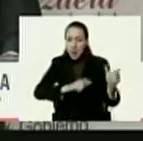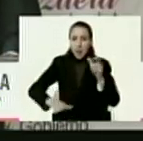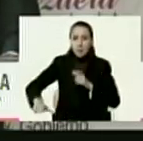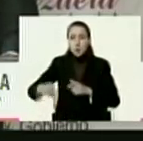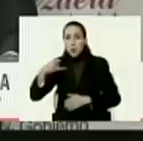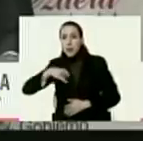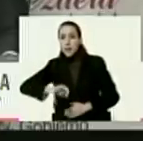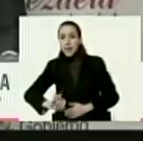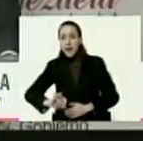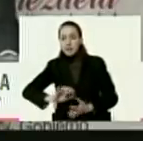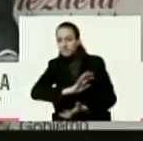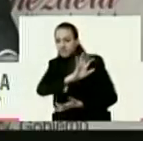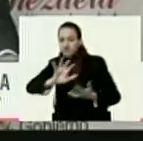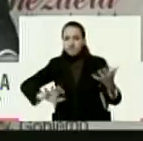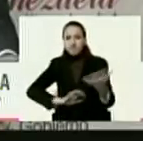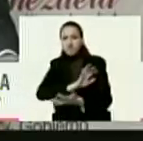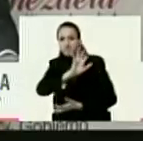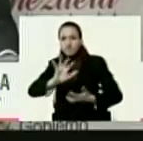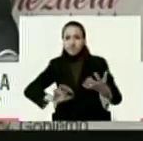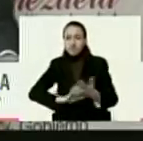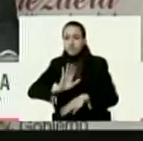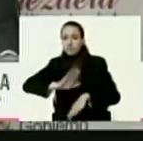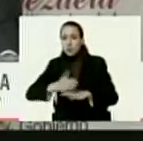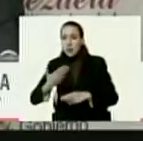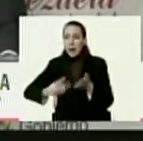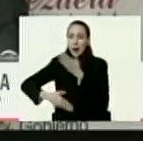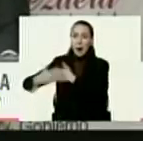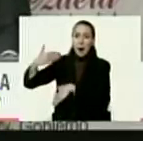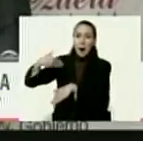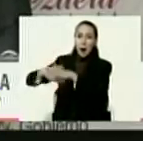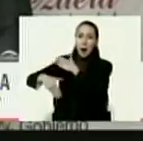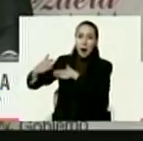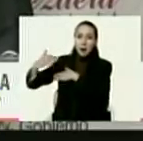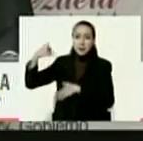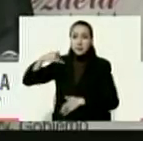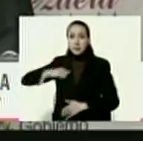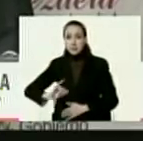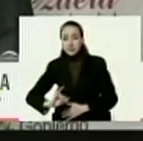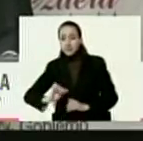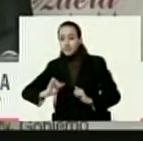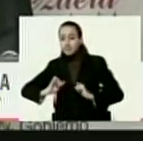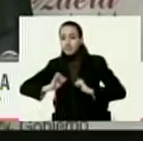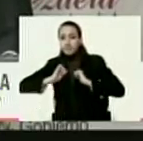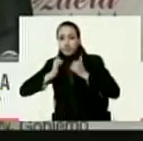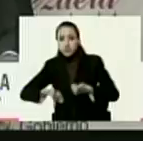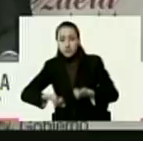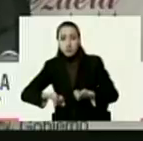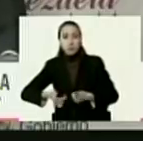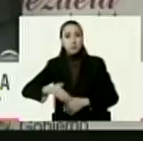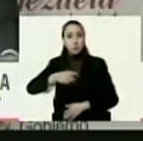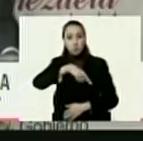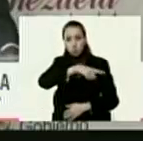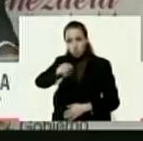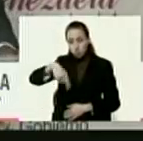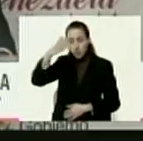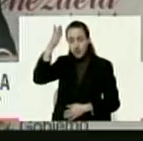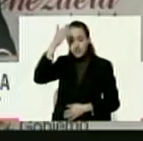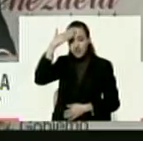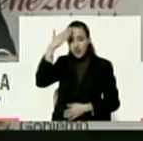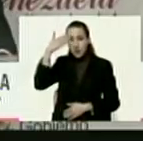una aventura tenebrosa que empezó, como ya todos